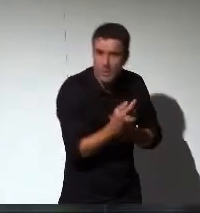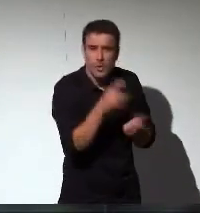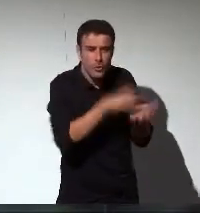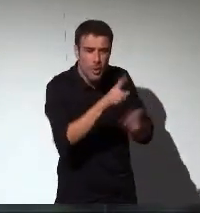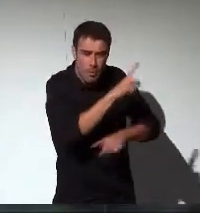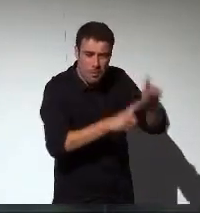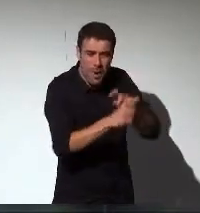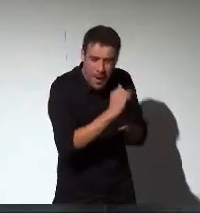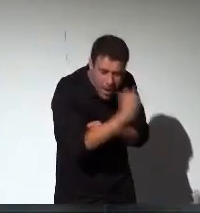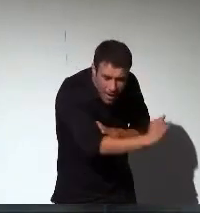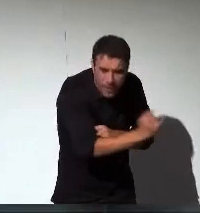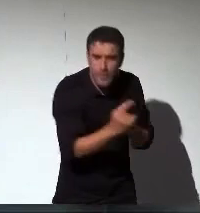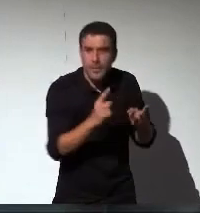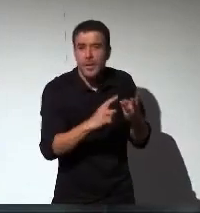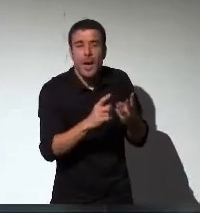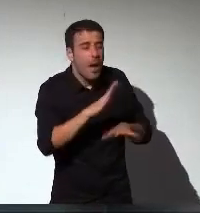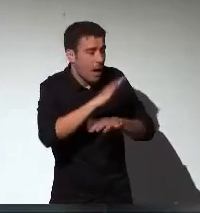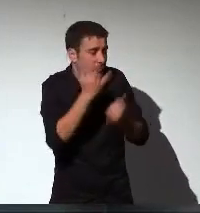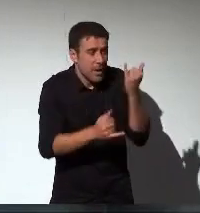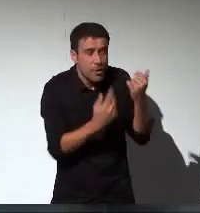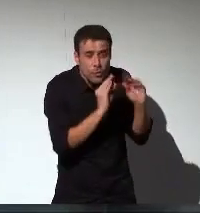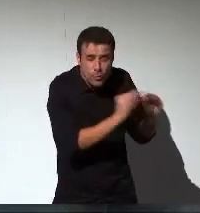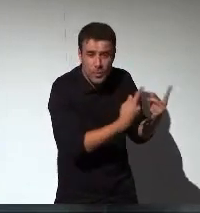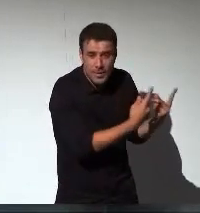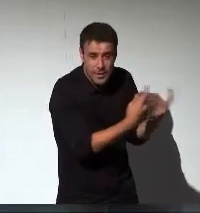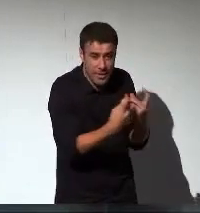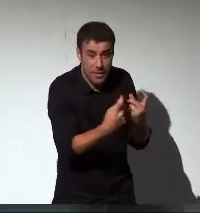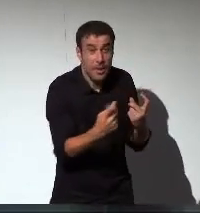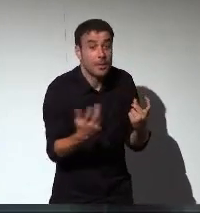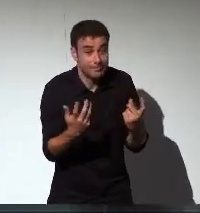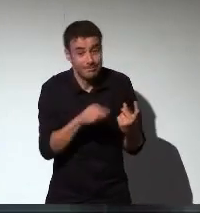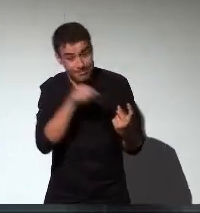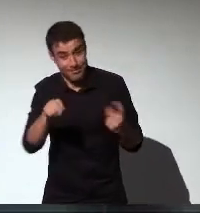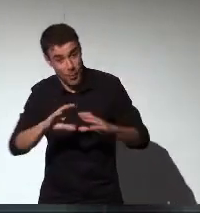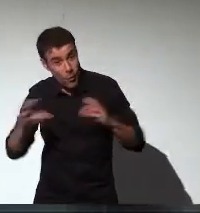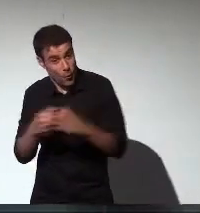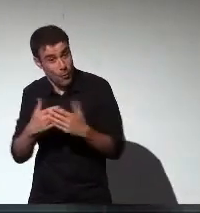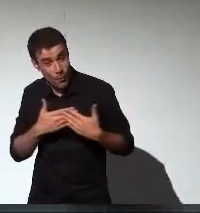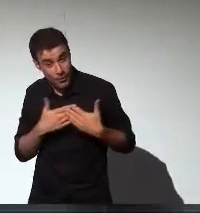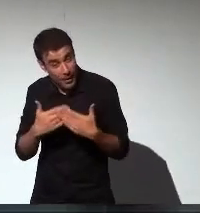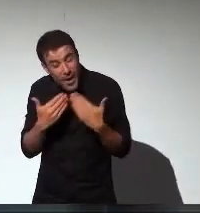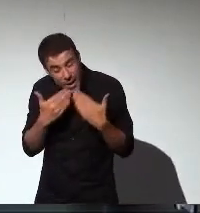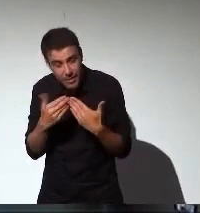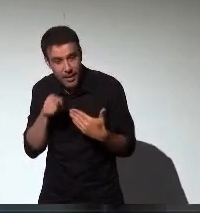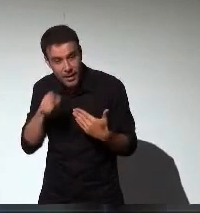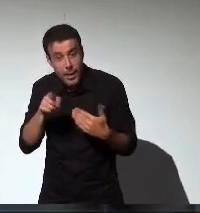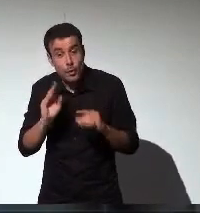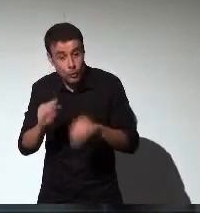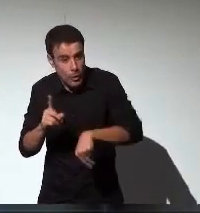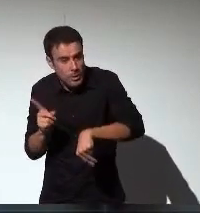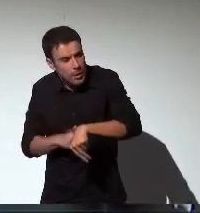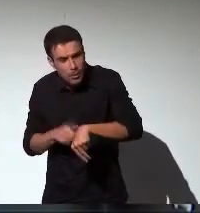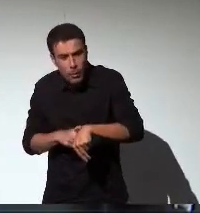problemas, que tienen en definitivas necesidades, donde gracias a esas personas que dan lo más valioso que